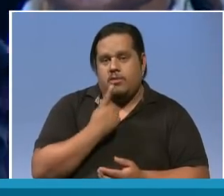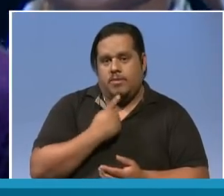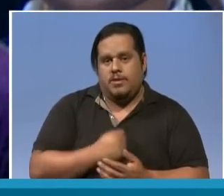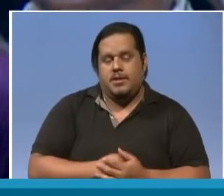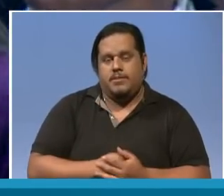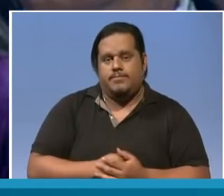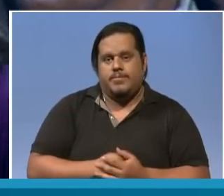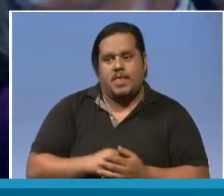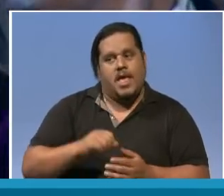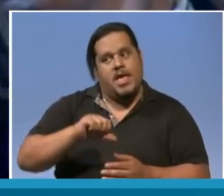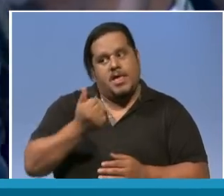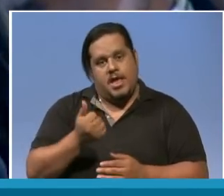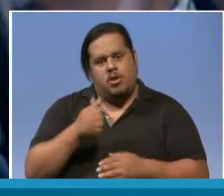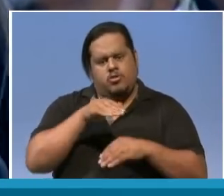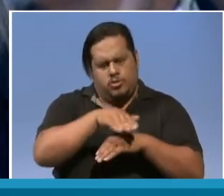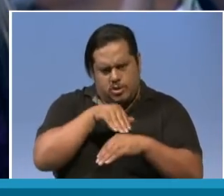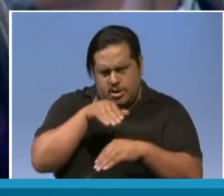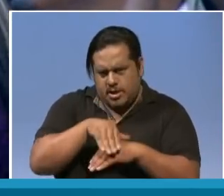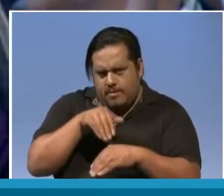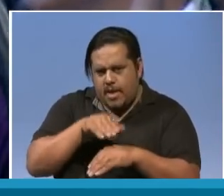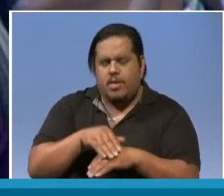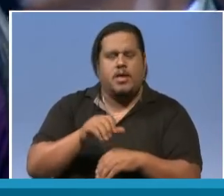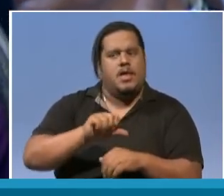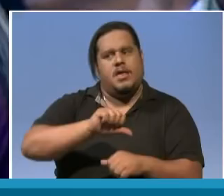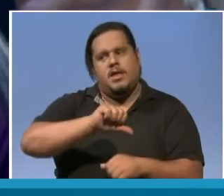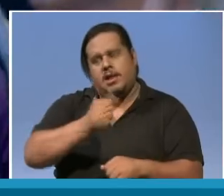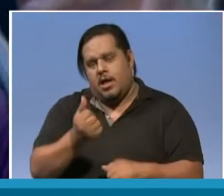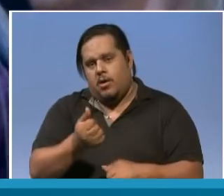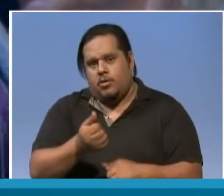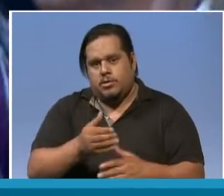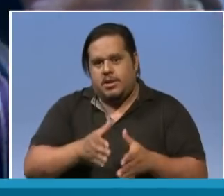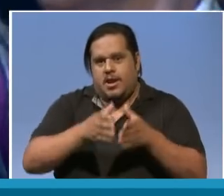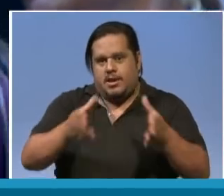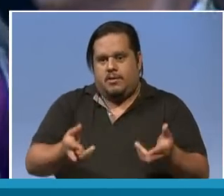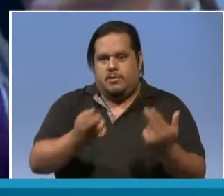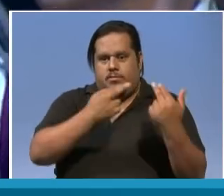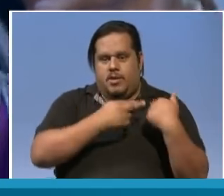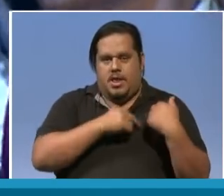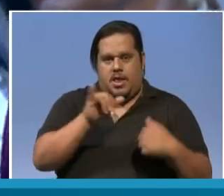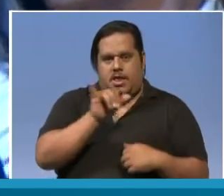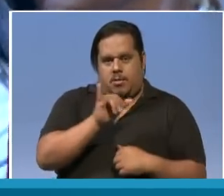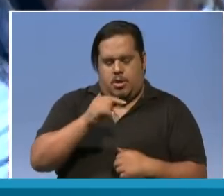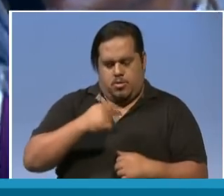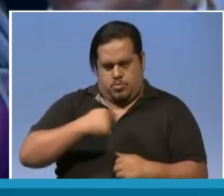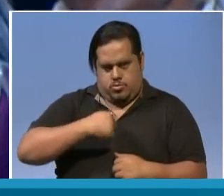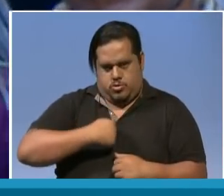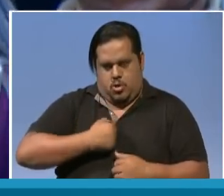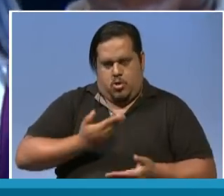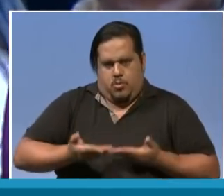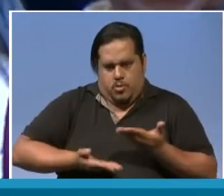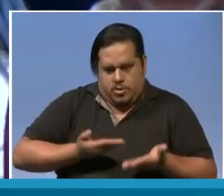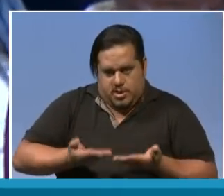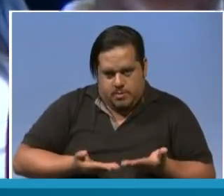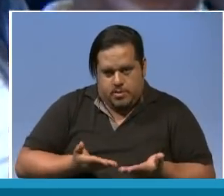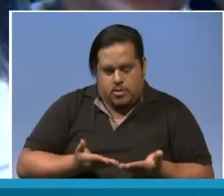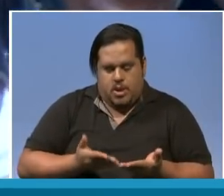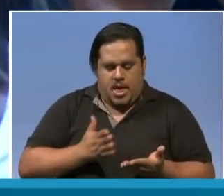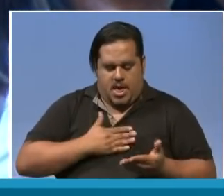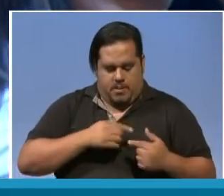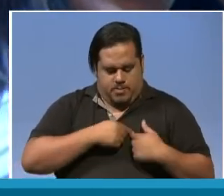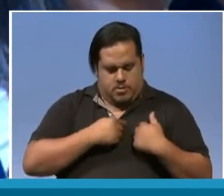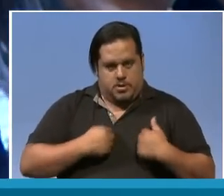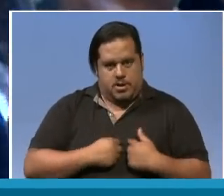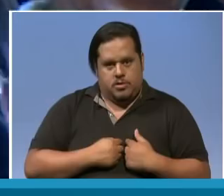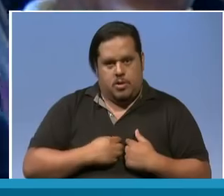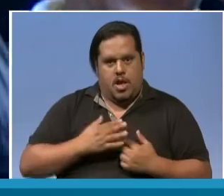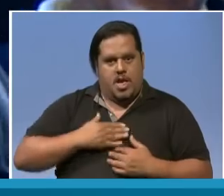Y el otro gran llamado y la otra gran responsabilidad como servidor que llevo en mi corazón, en mi mente y en mi